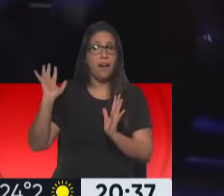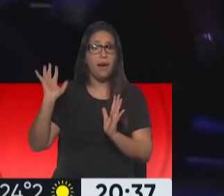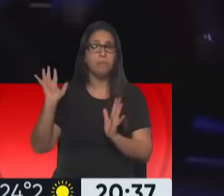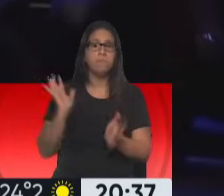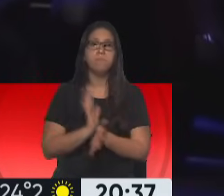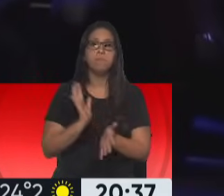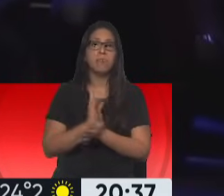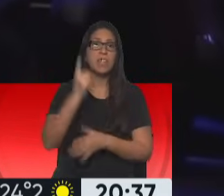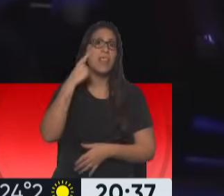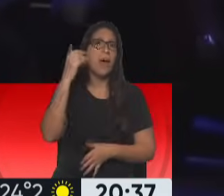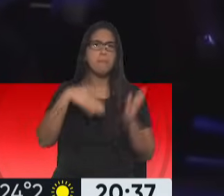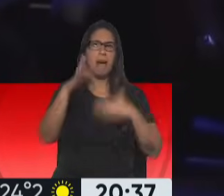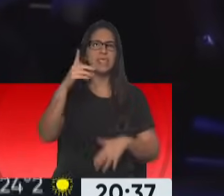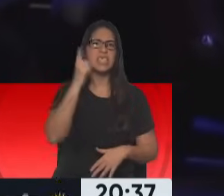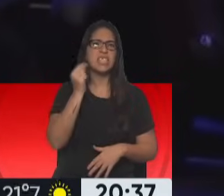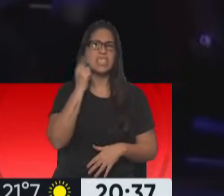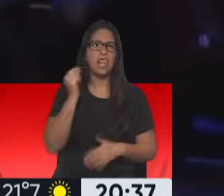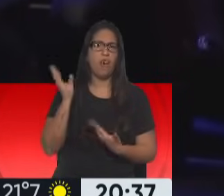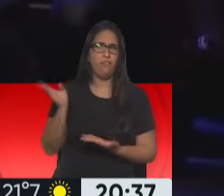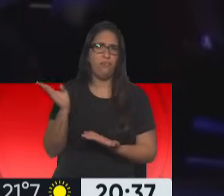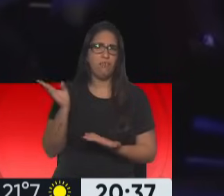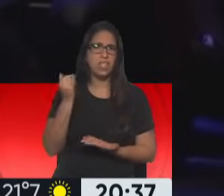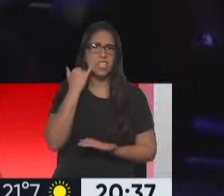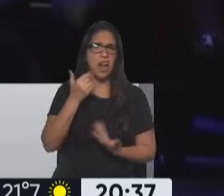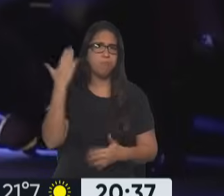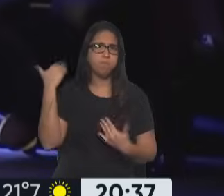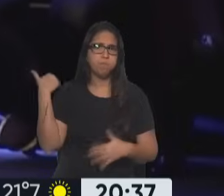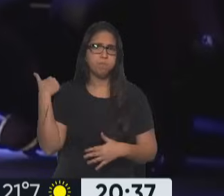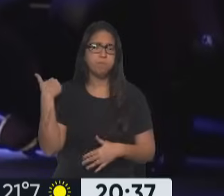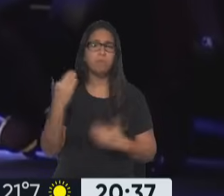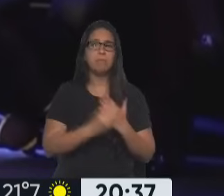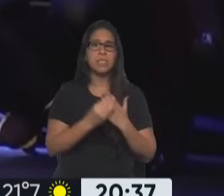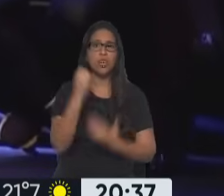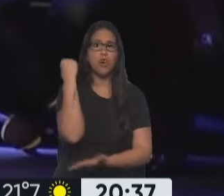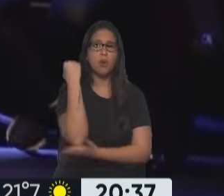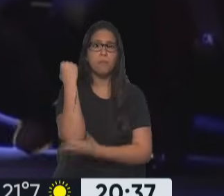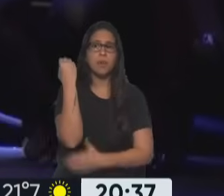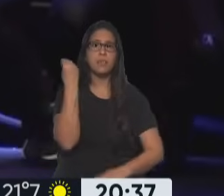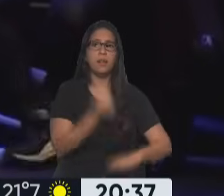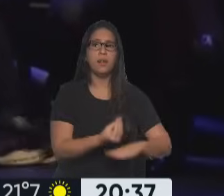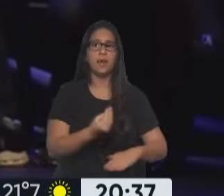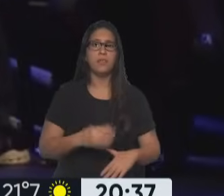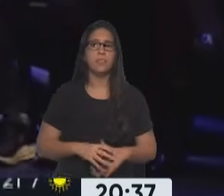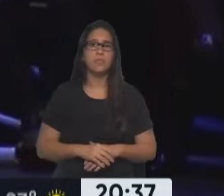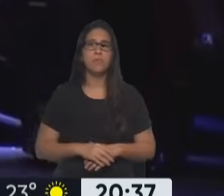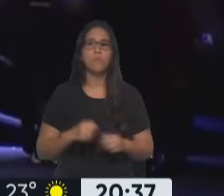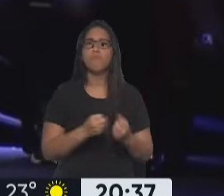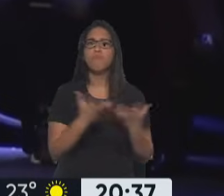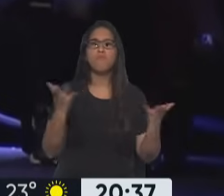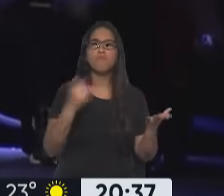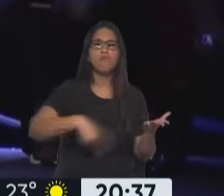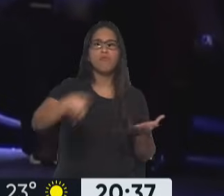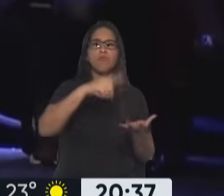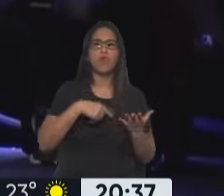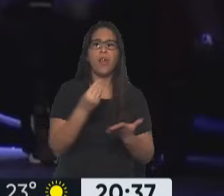en especial Kicillof lo dejó en claro cuando era ministro de Economía, o muchos de los funcionarios del